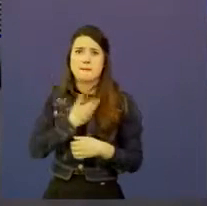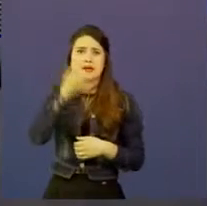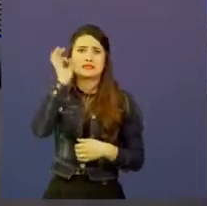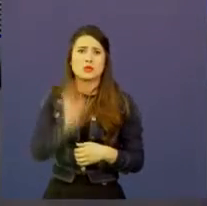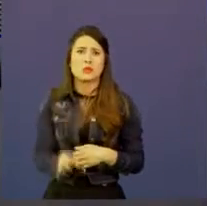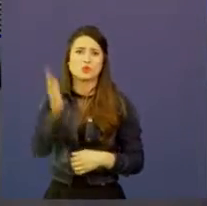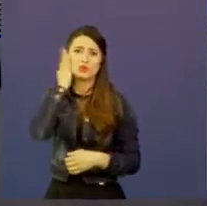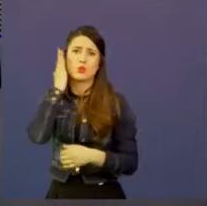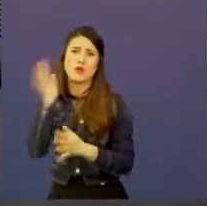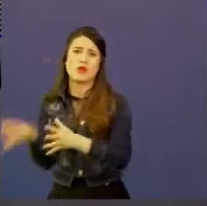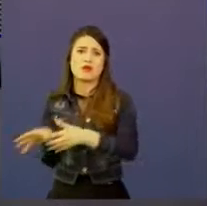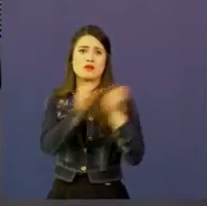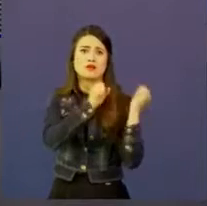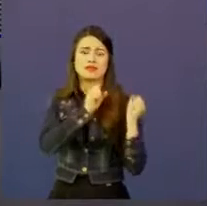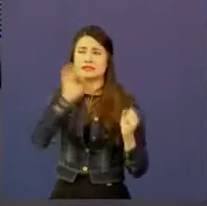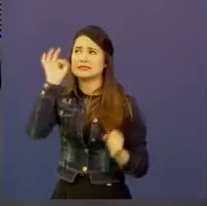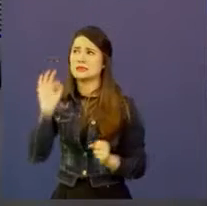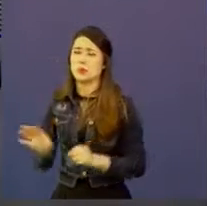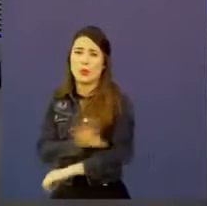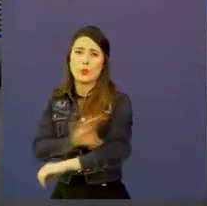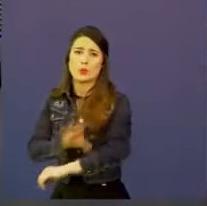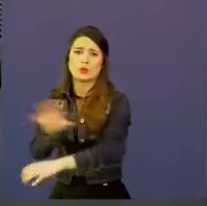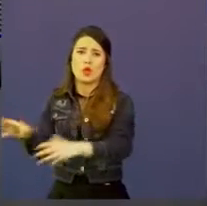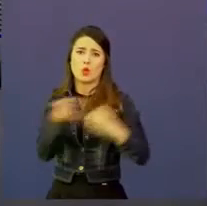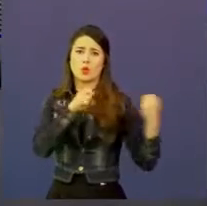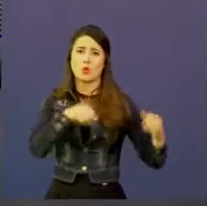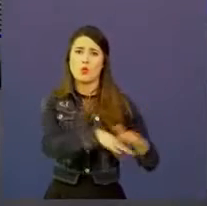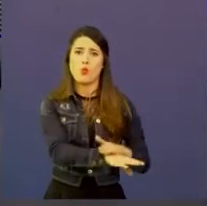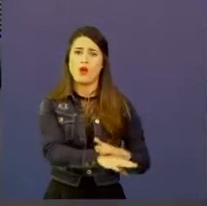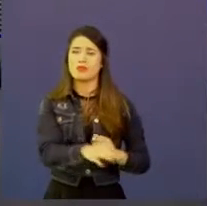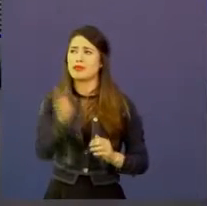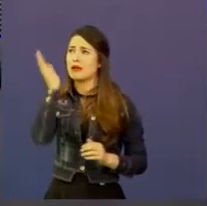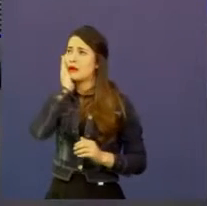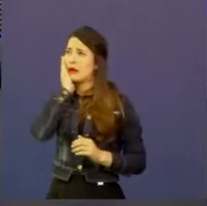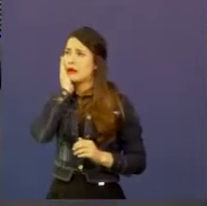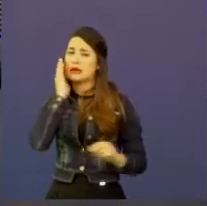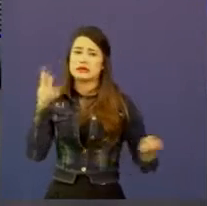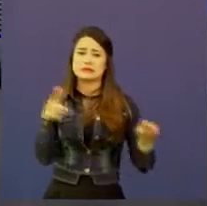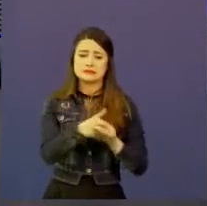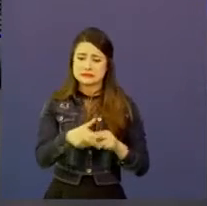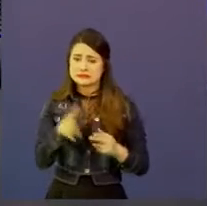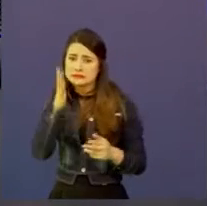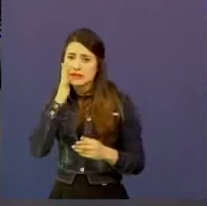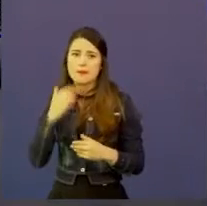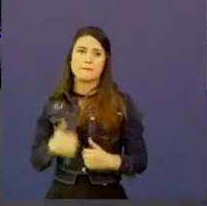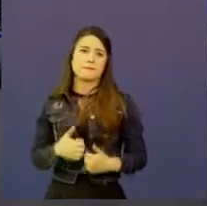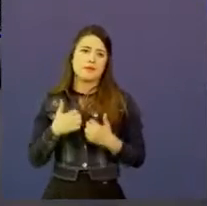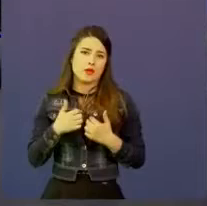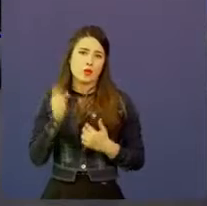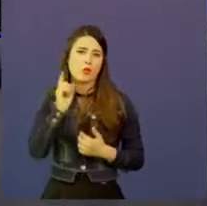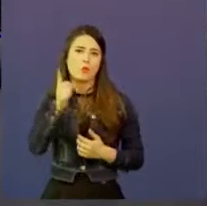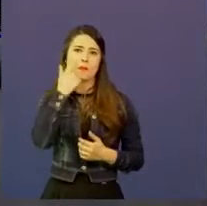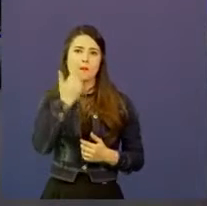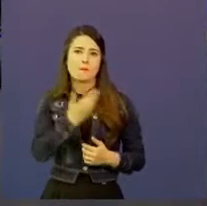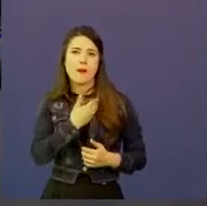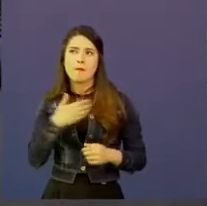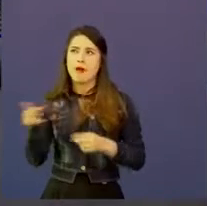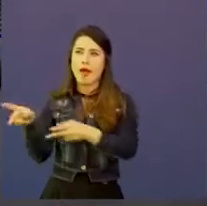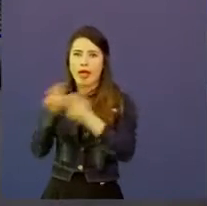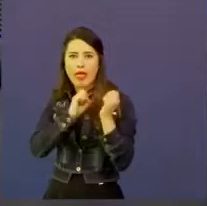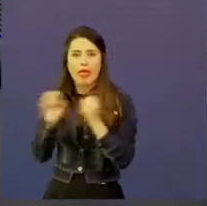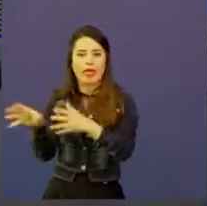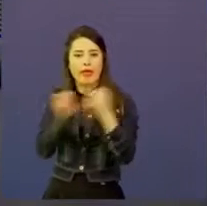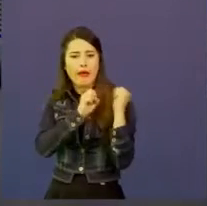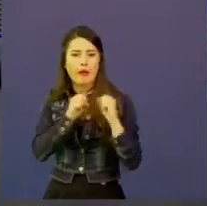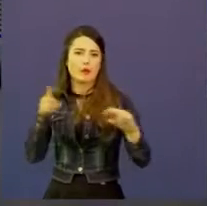procesos de comunicación con los adultos. Entonces, lo que nosotros recomendamos y lo que siempre les decimos a los padres es, esa no es la medida más coherente